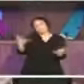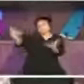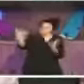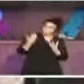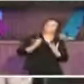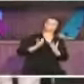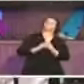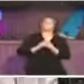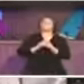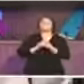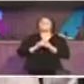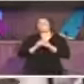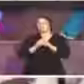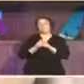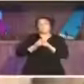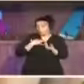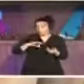juntos aquí podamos hoy